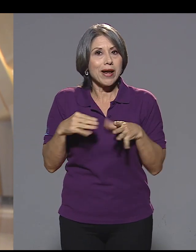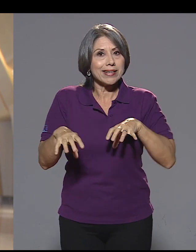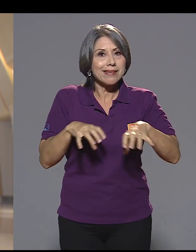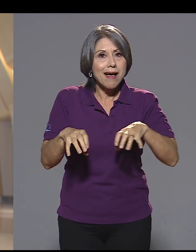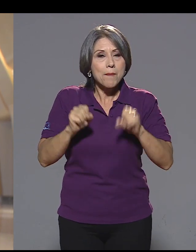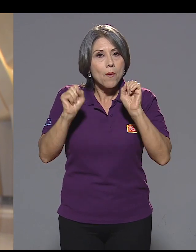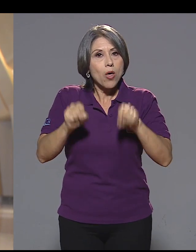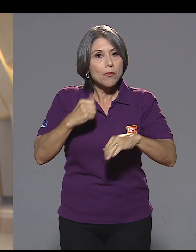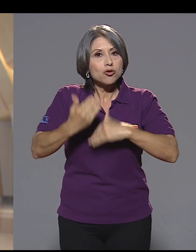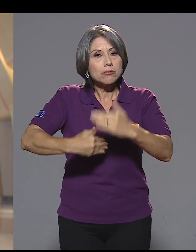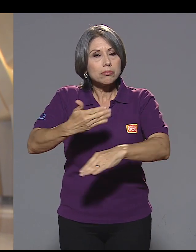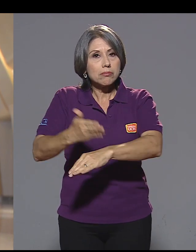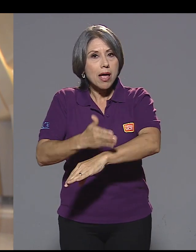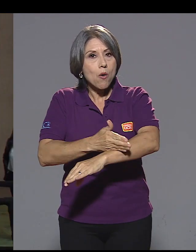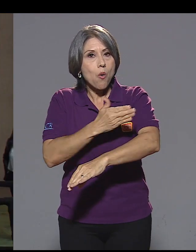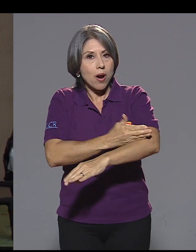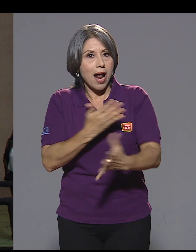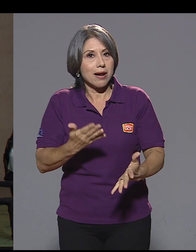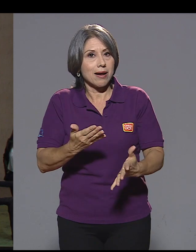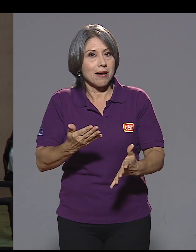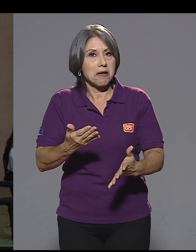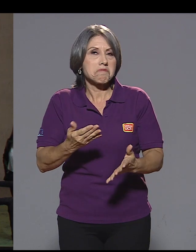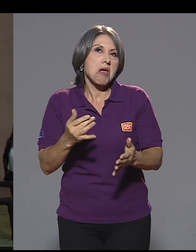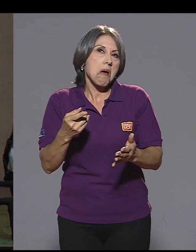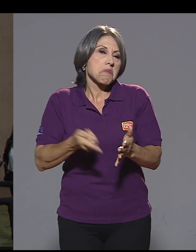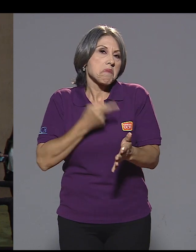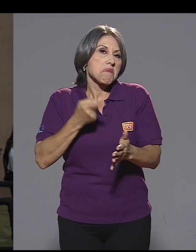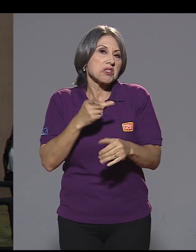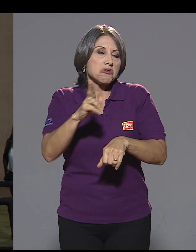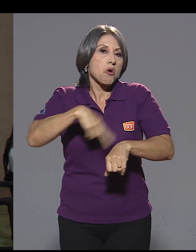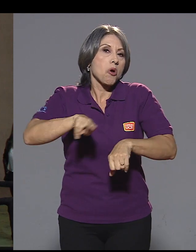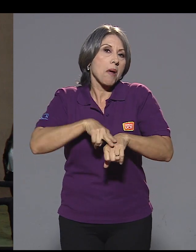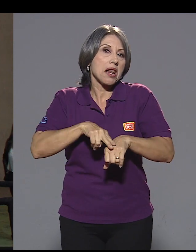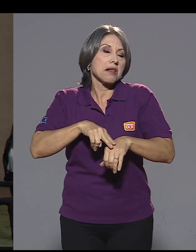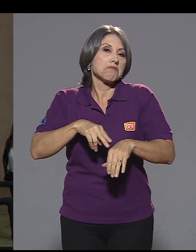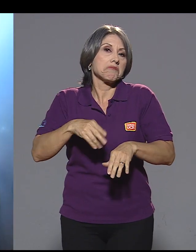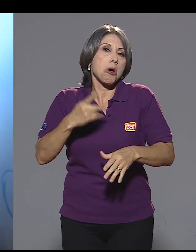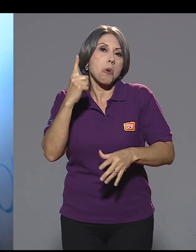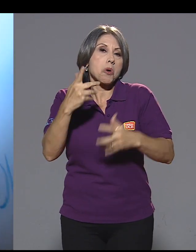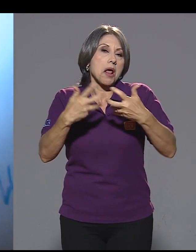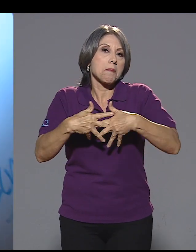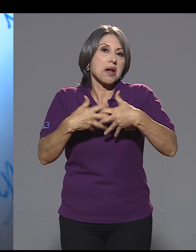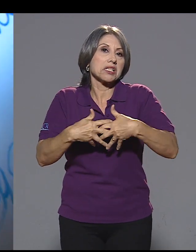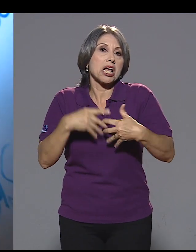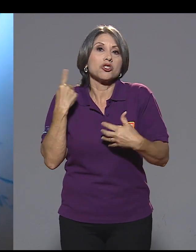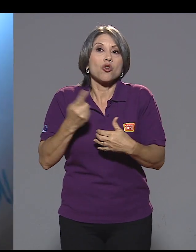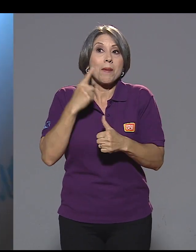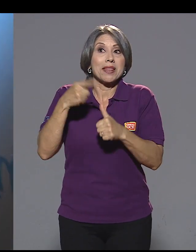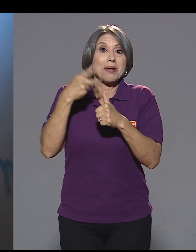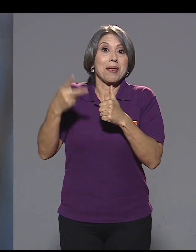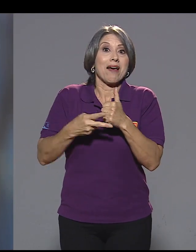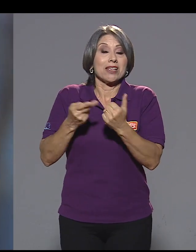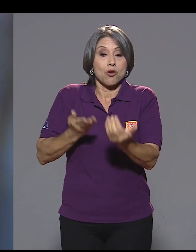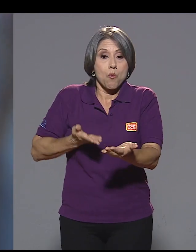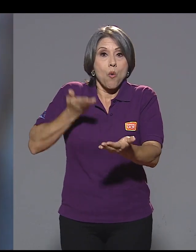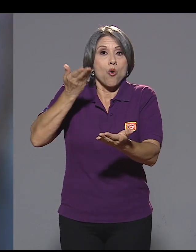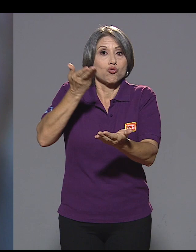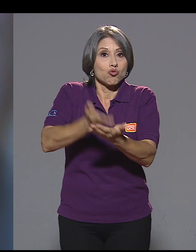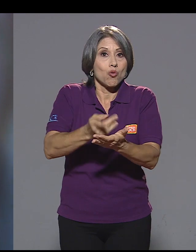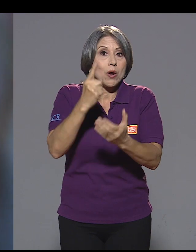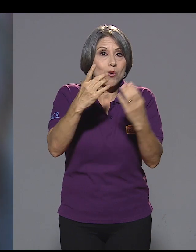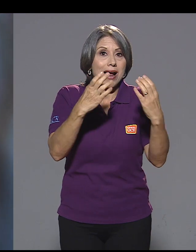muchísimas veces pasa que lo normal es que una empresa postule por primera vez una sola práctica y que ya